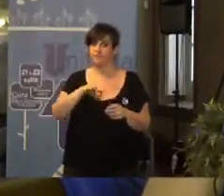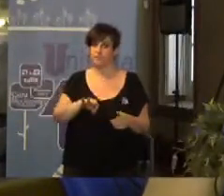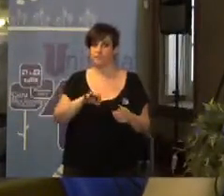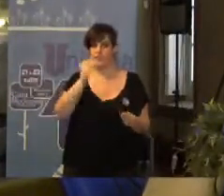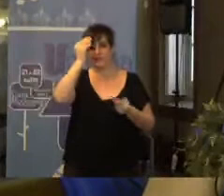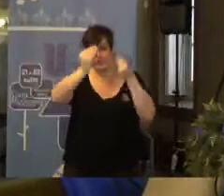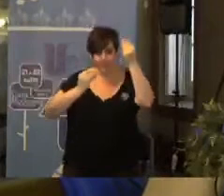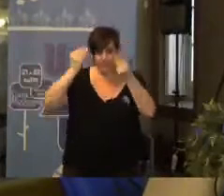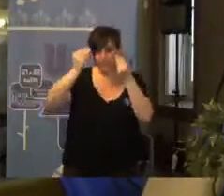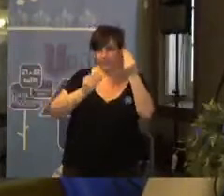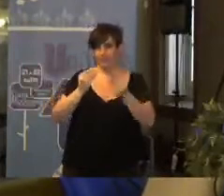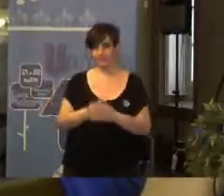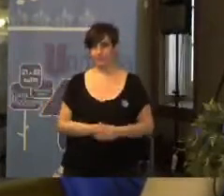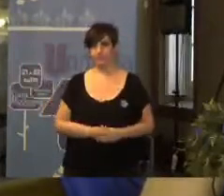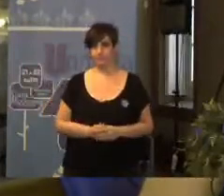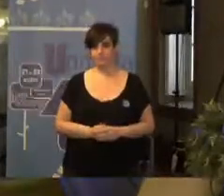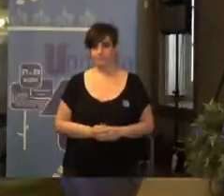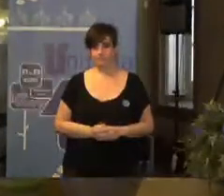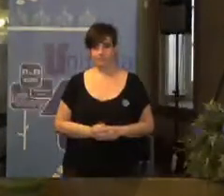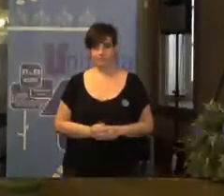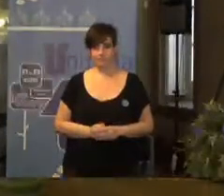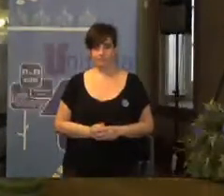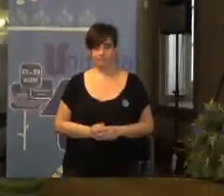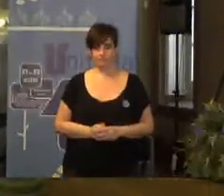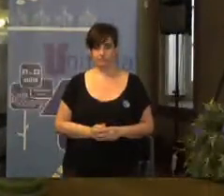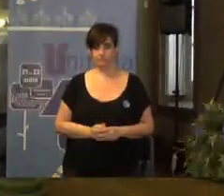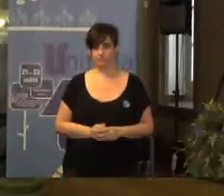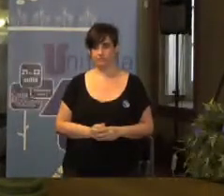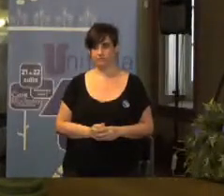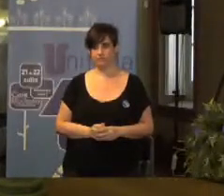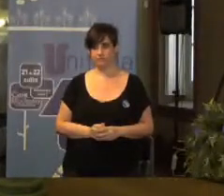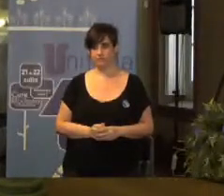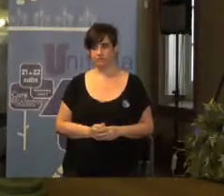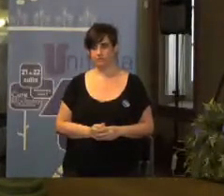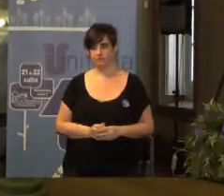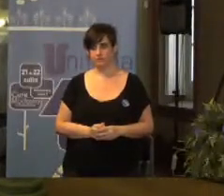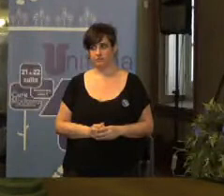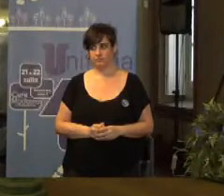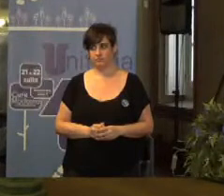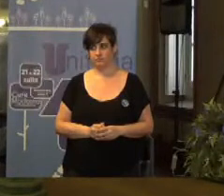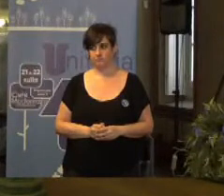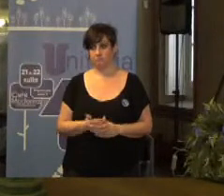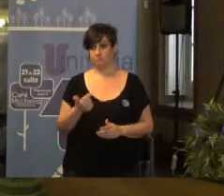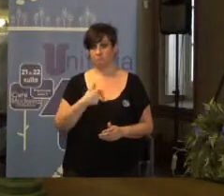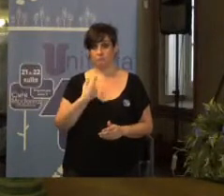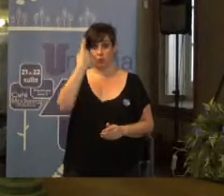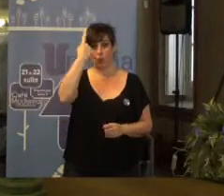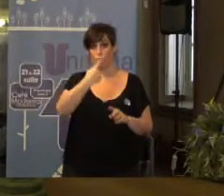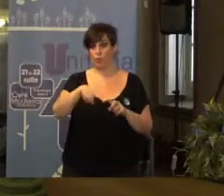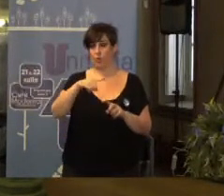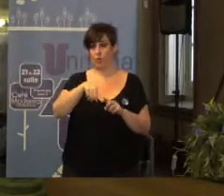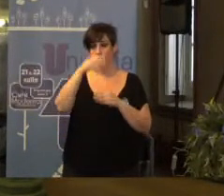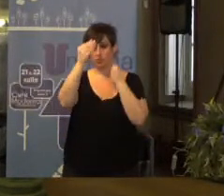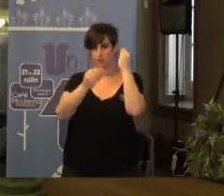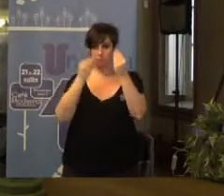buscar aí uns puntos de acordo. Xa teño, grazas. Bueno, eu solo facer unha reflexión, en parte falabas